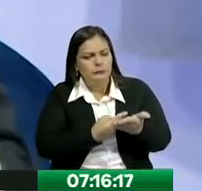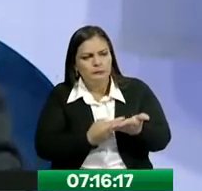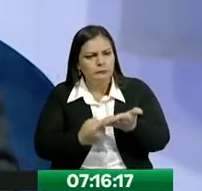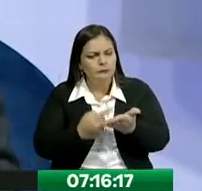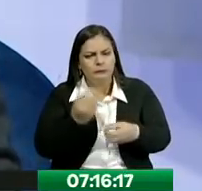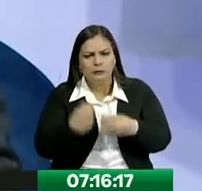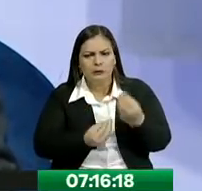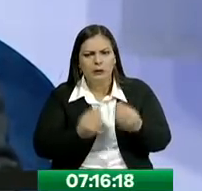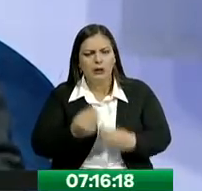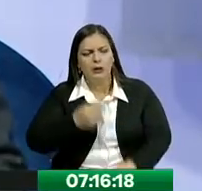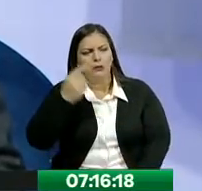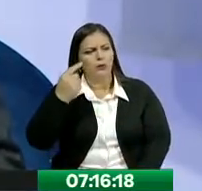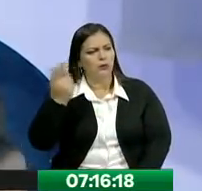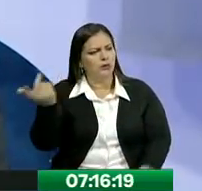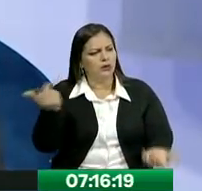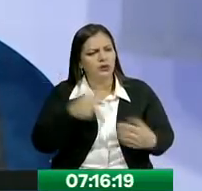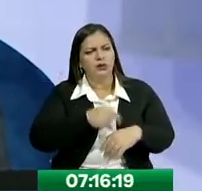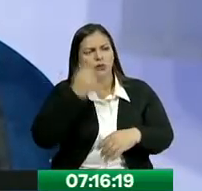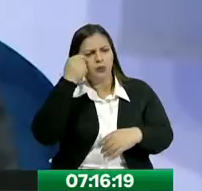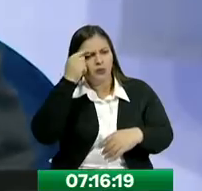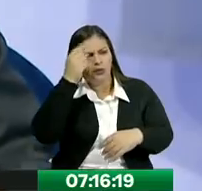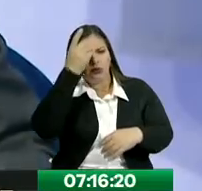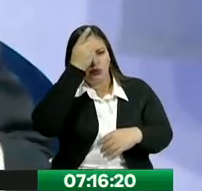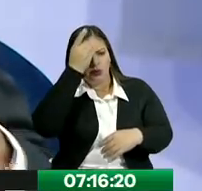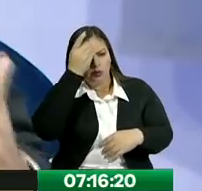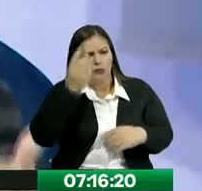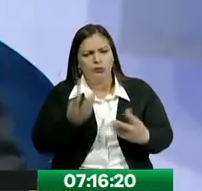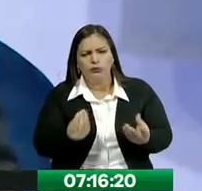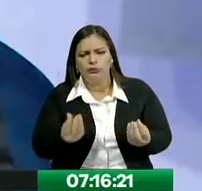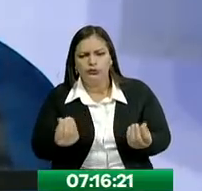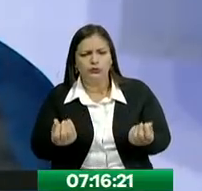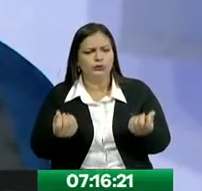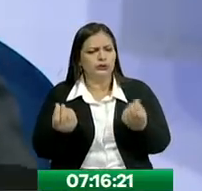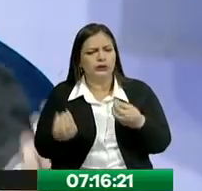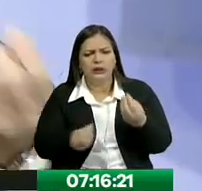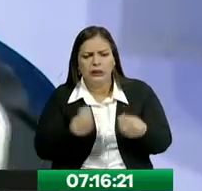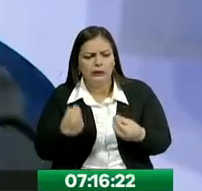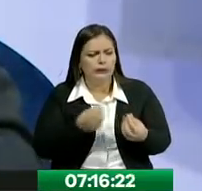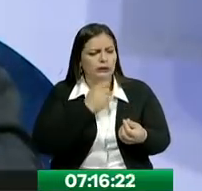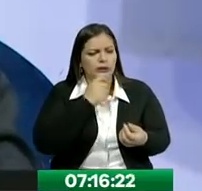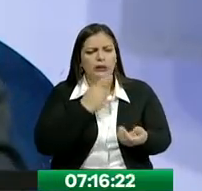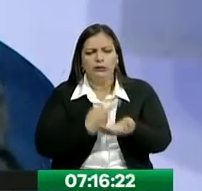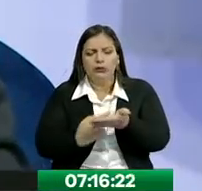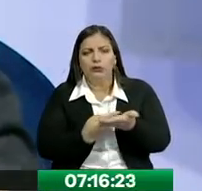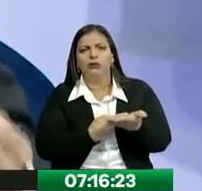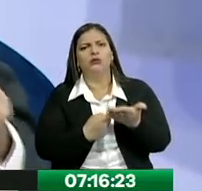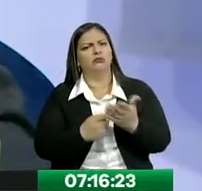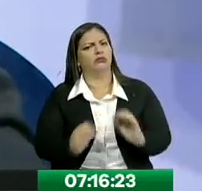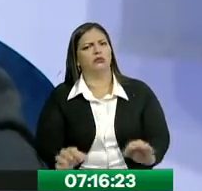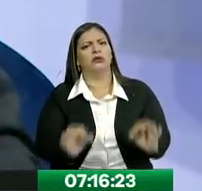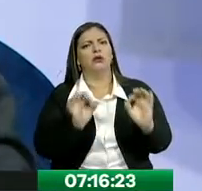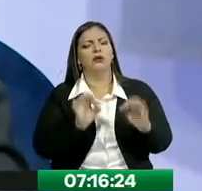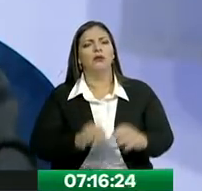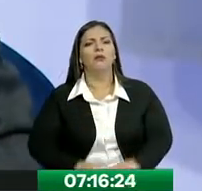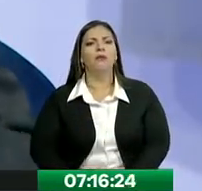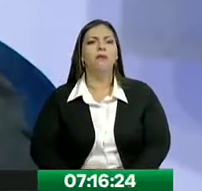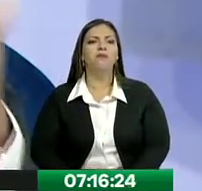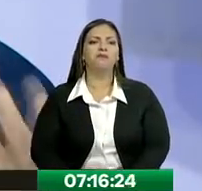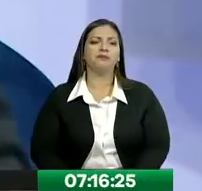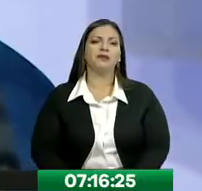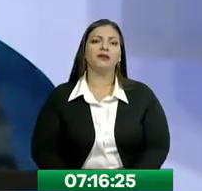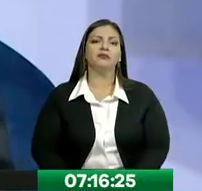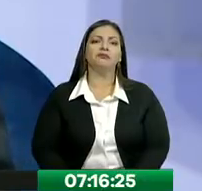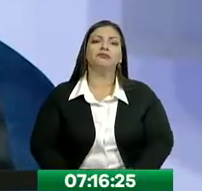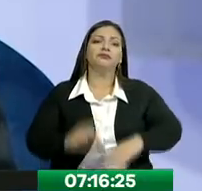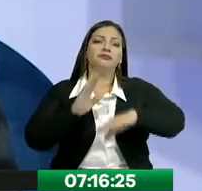la competitividad del país está en riesgo por una serie de cosas, por la sobreregulación, por el exceso de la burocracia y por sobre todo